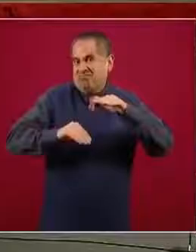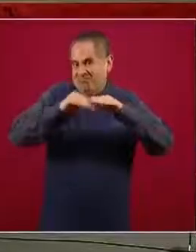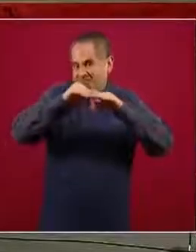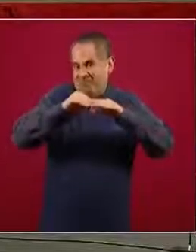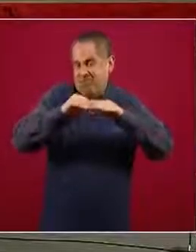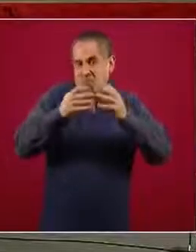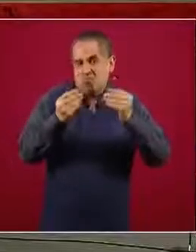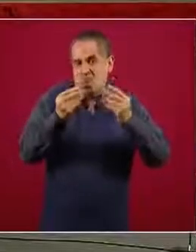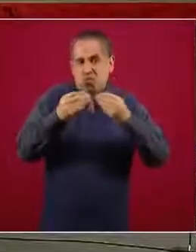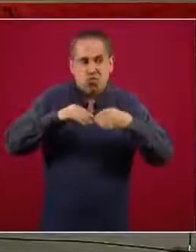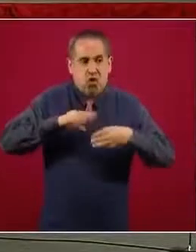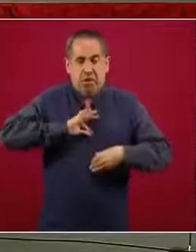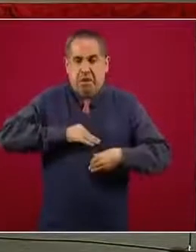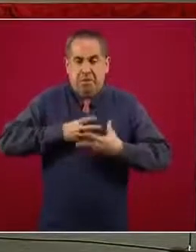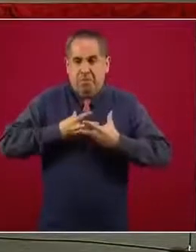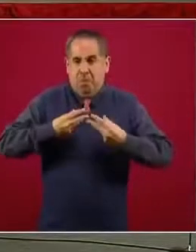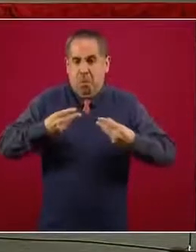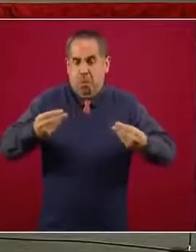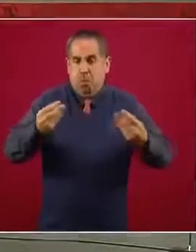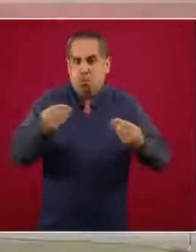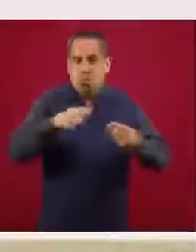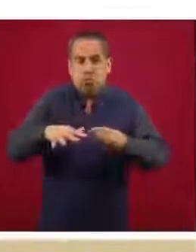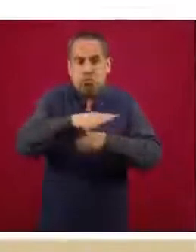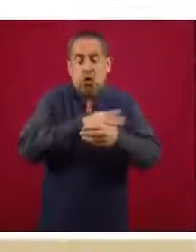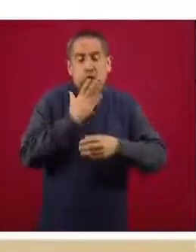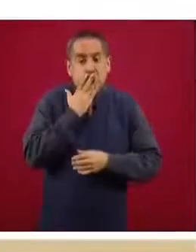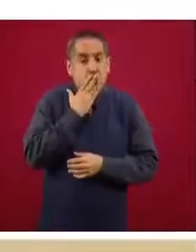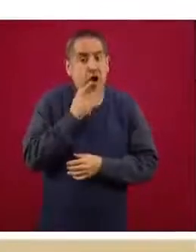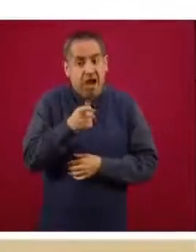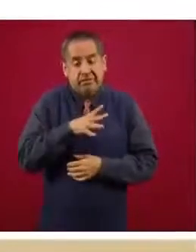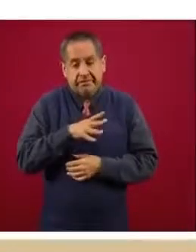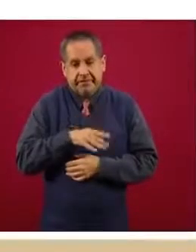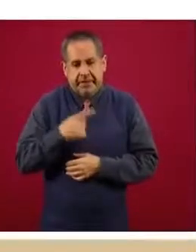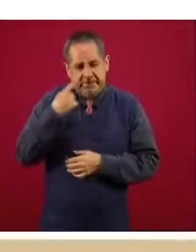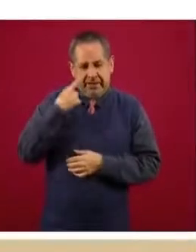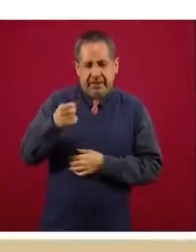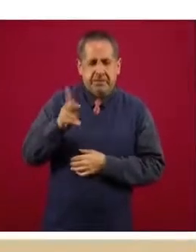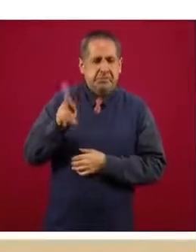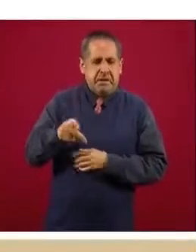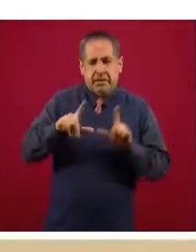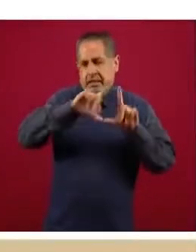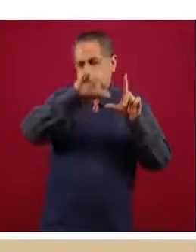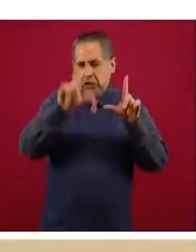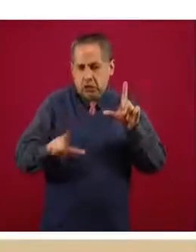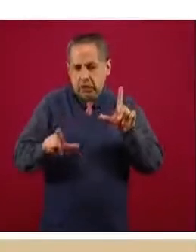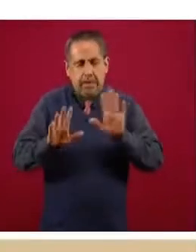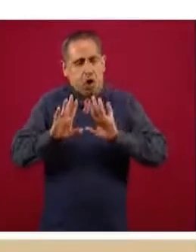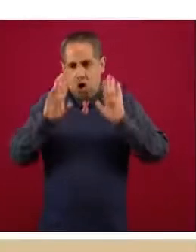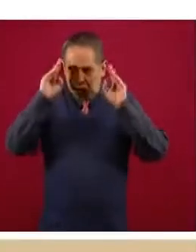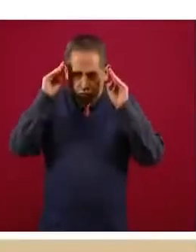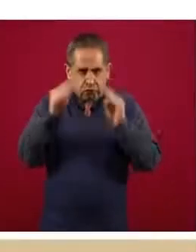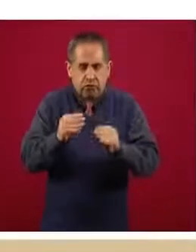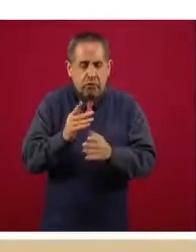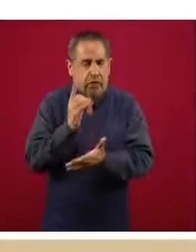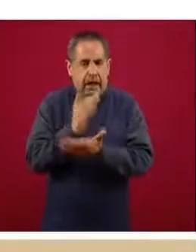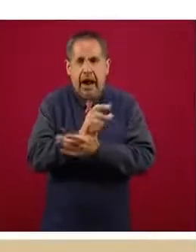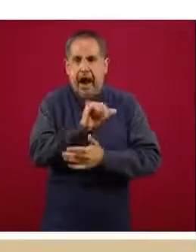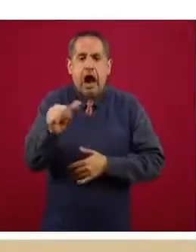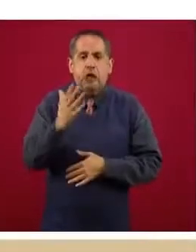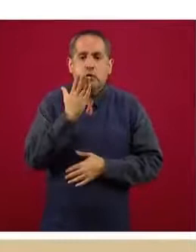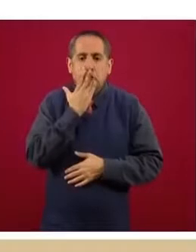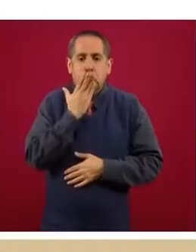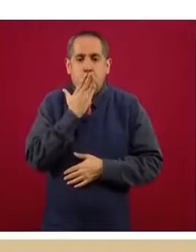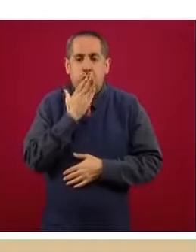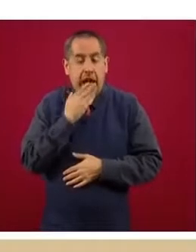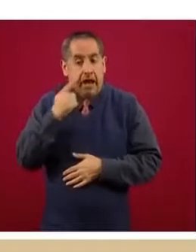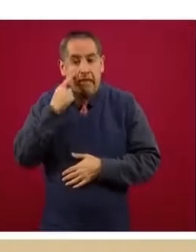mayores tasas de transmisión en el país. Aquí vemos una gráfica similar a la nacional, pero esta es ahora solo del estado de Sonora.